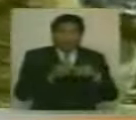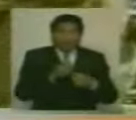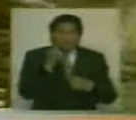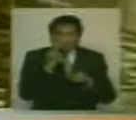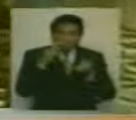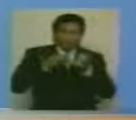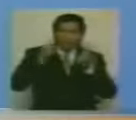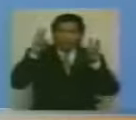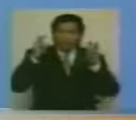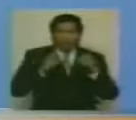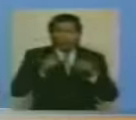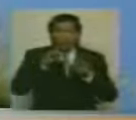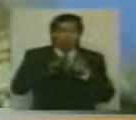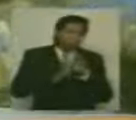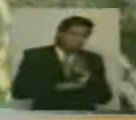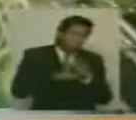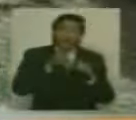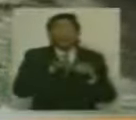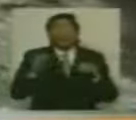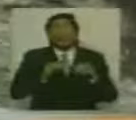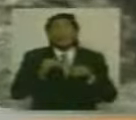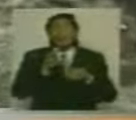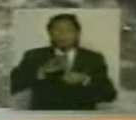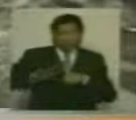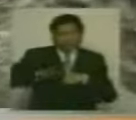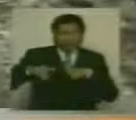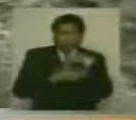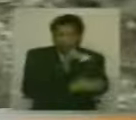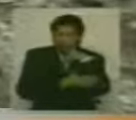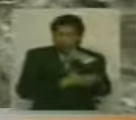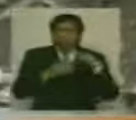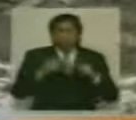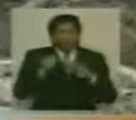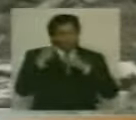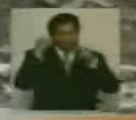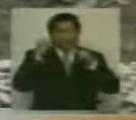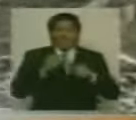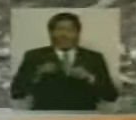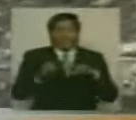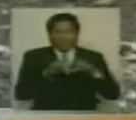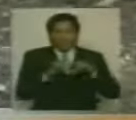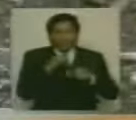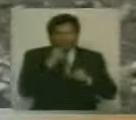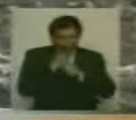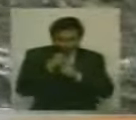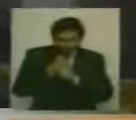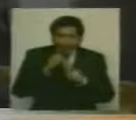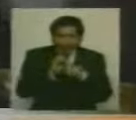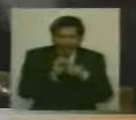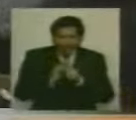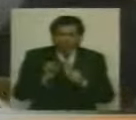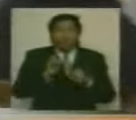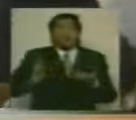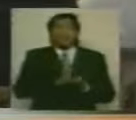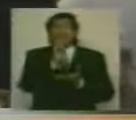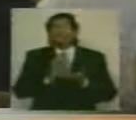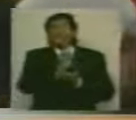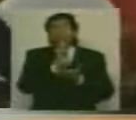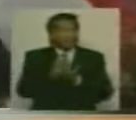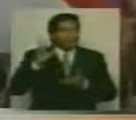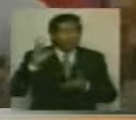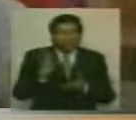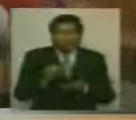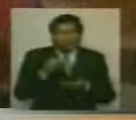petróleo no disminuyan, que los municipios mejoren su nivel de ejecución de obras, que las universidades no